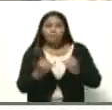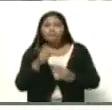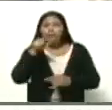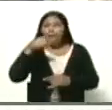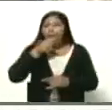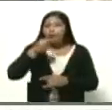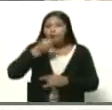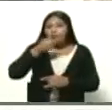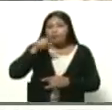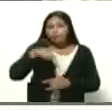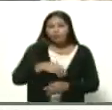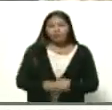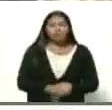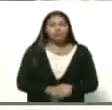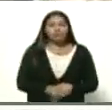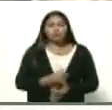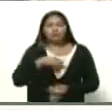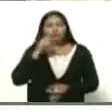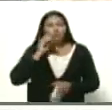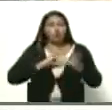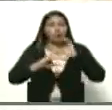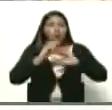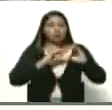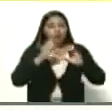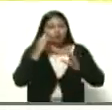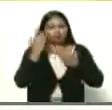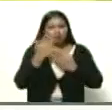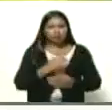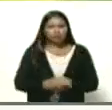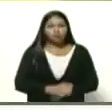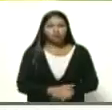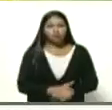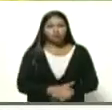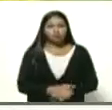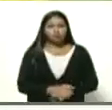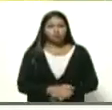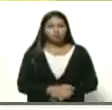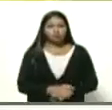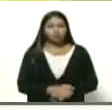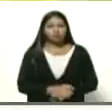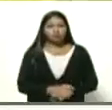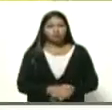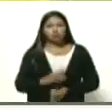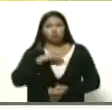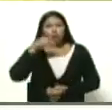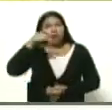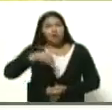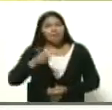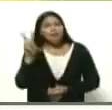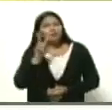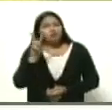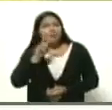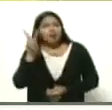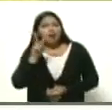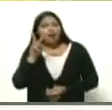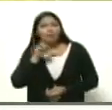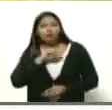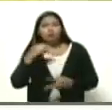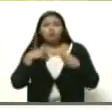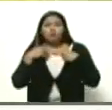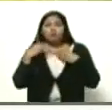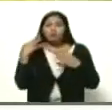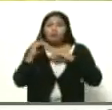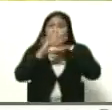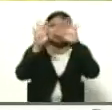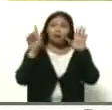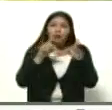periodista, el papel de los medios de comunicación. Nosotros en Venezuela vivimos tempranamente